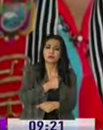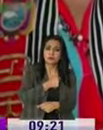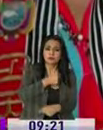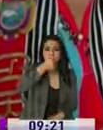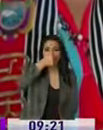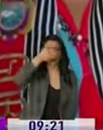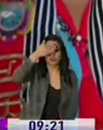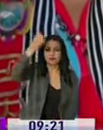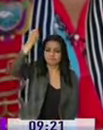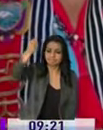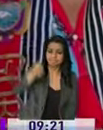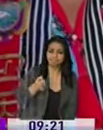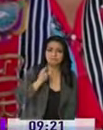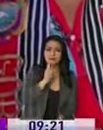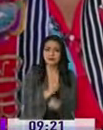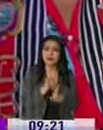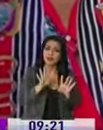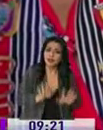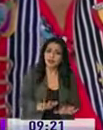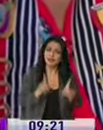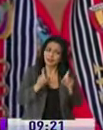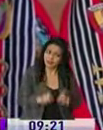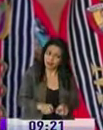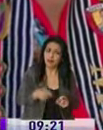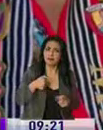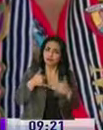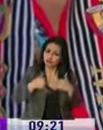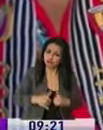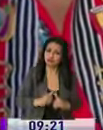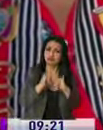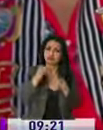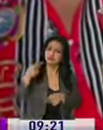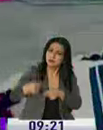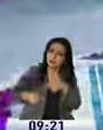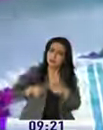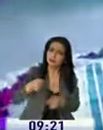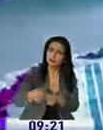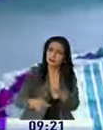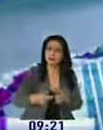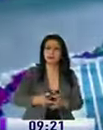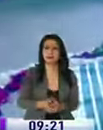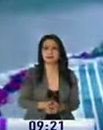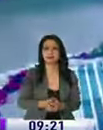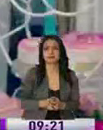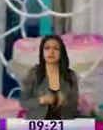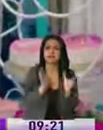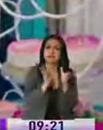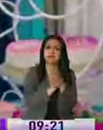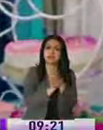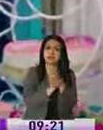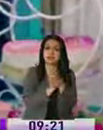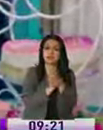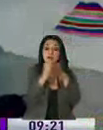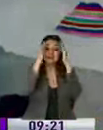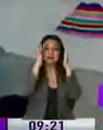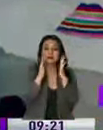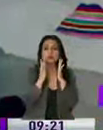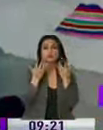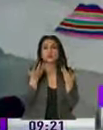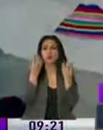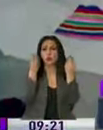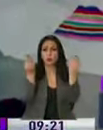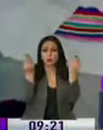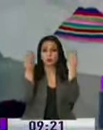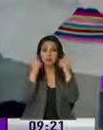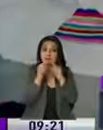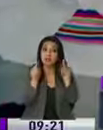Sáchila, y o sea, esa situación se debía hacer, dijo, lo que es tradicionalmente. Esta ceremonia tradicional se estaba olvidando, pero hay quienes